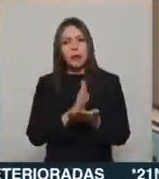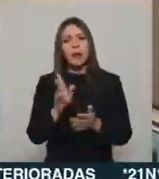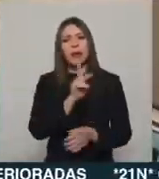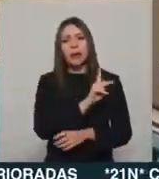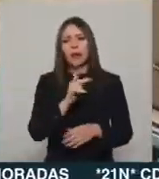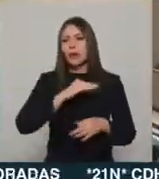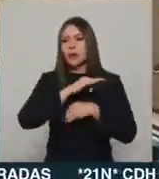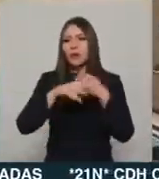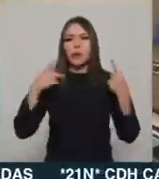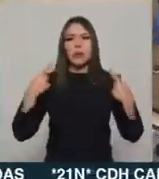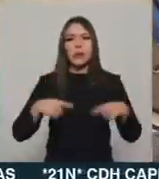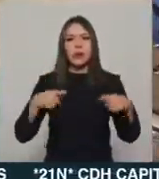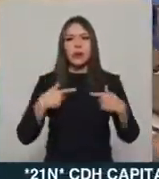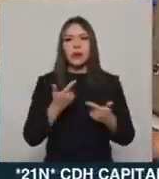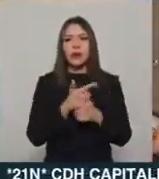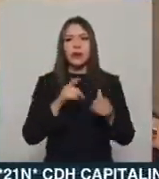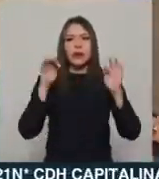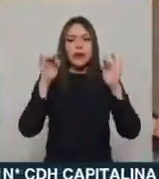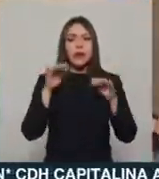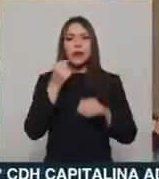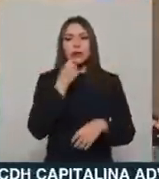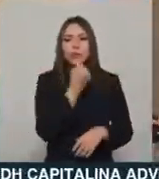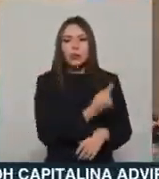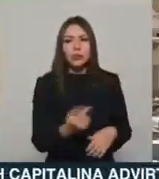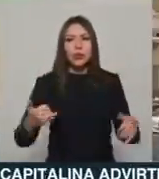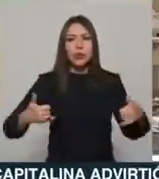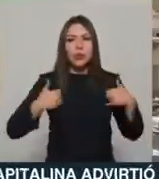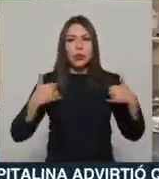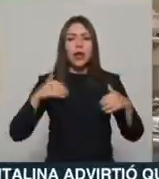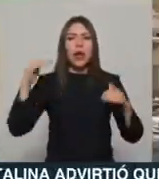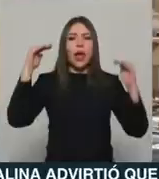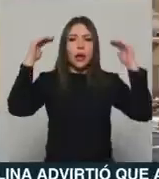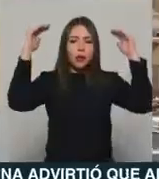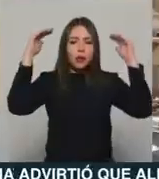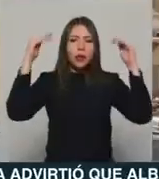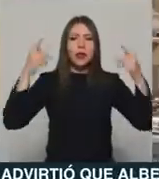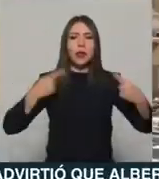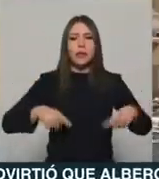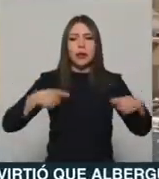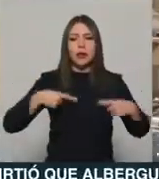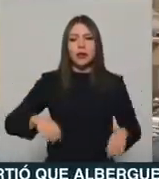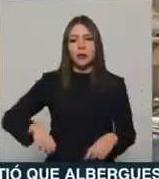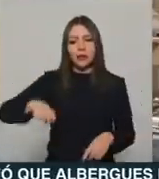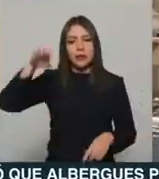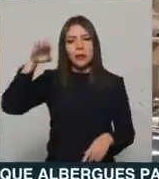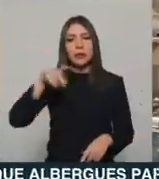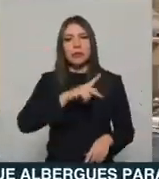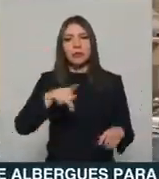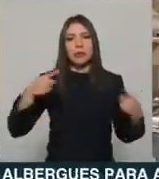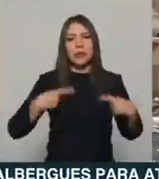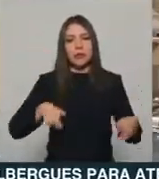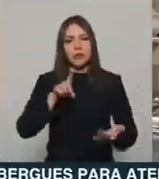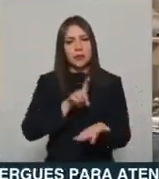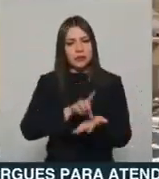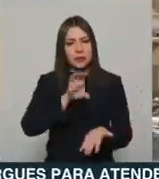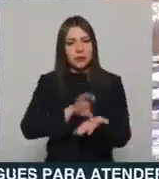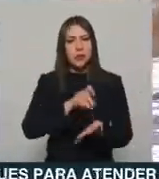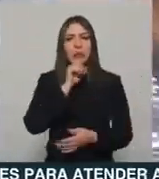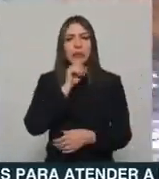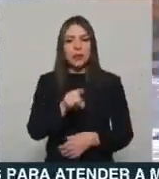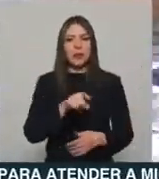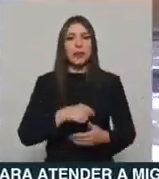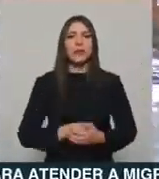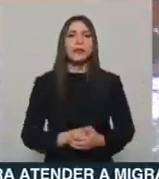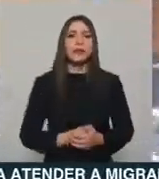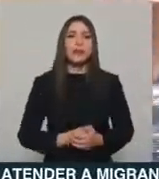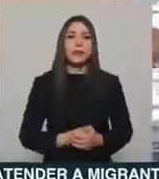a todo el público, desde niños, jóvenes, adultos, así como a personas de la tercera edad y con discapacidad. Entre los